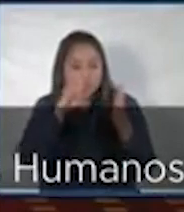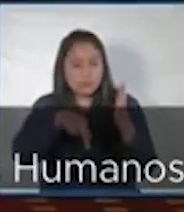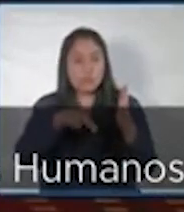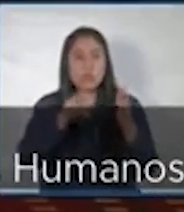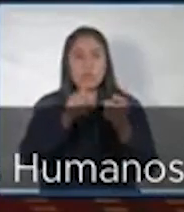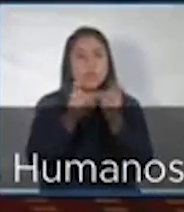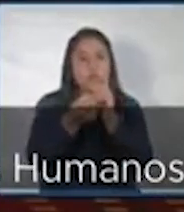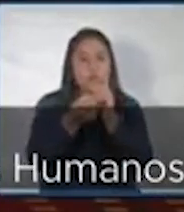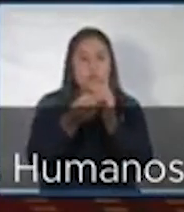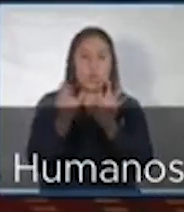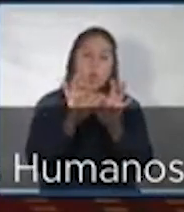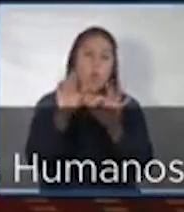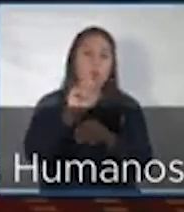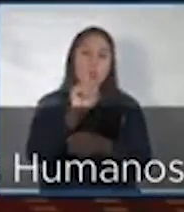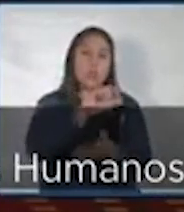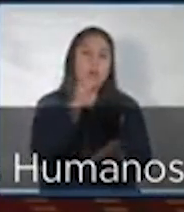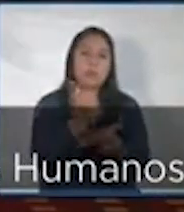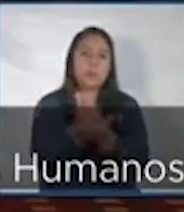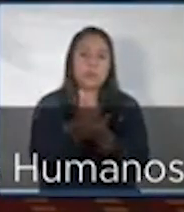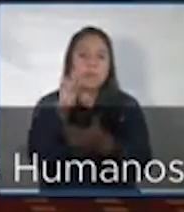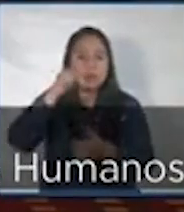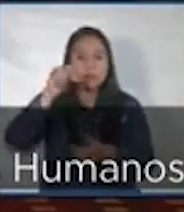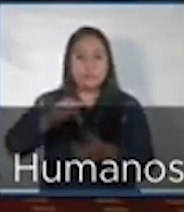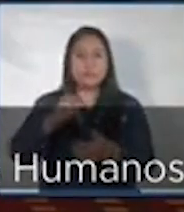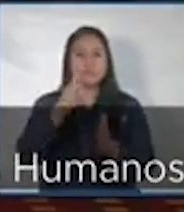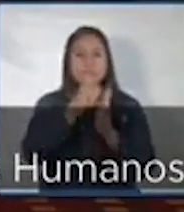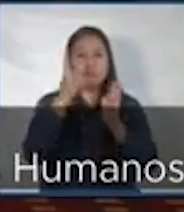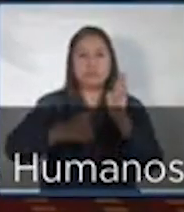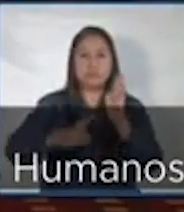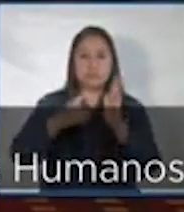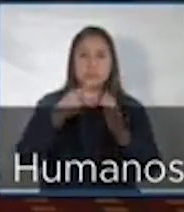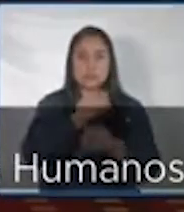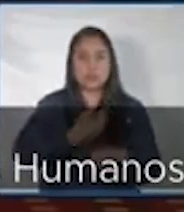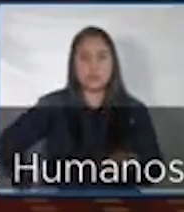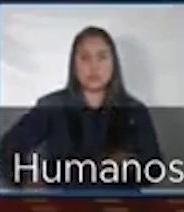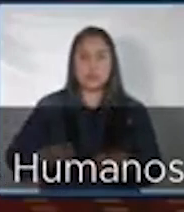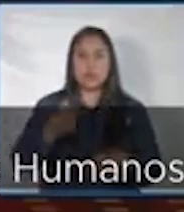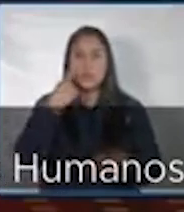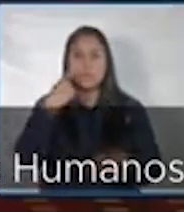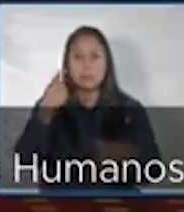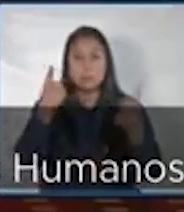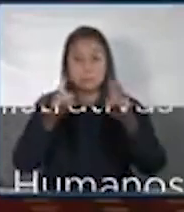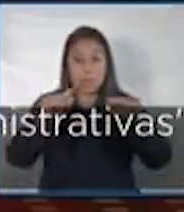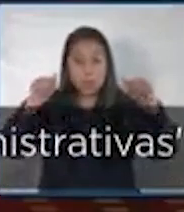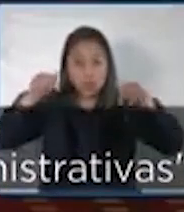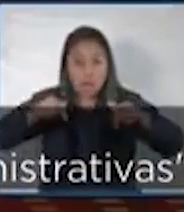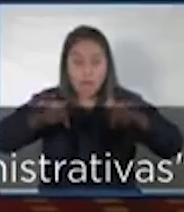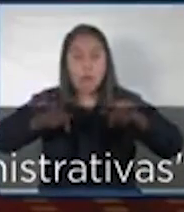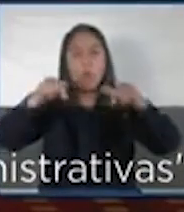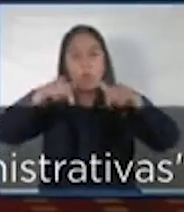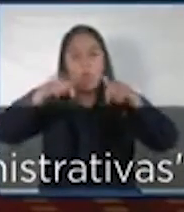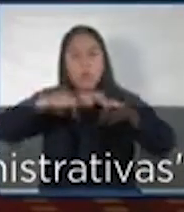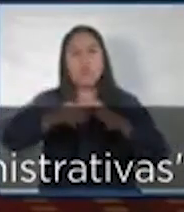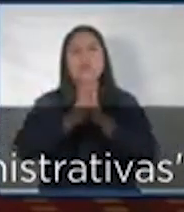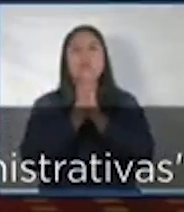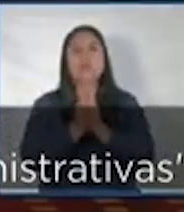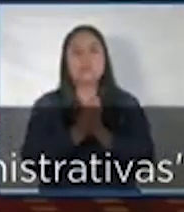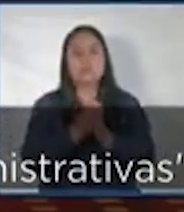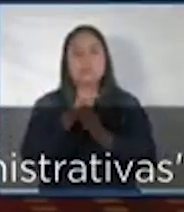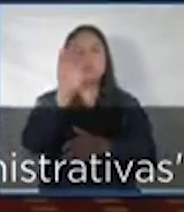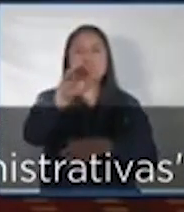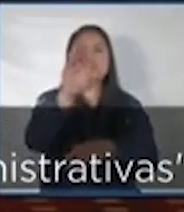modifique o impruebe el presente decreto gubernativo. Pero desde ya hago el rogativo al Congreso de la